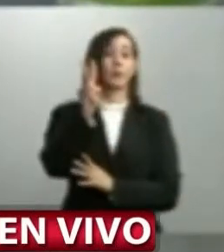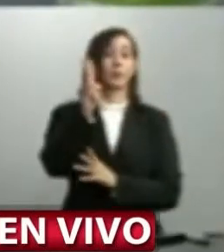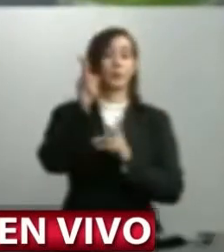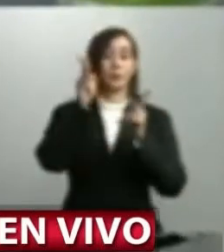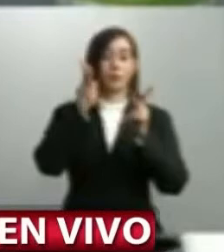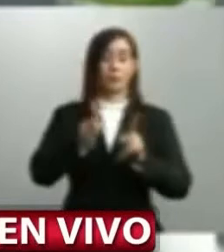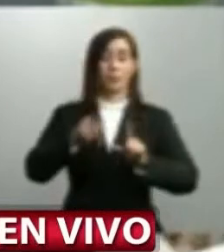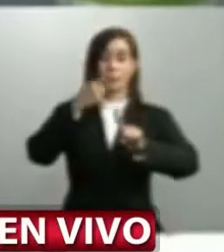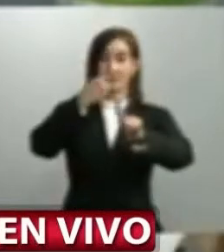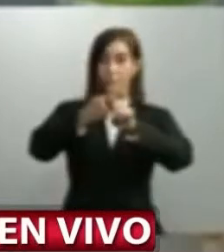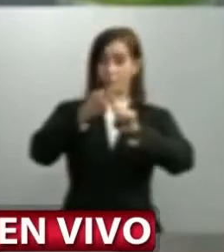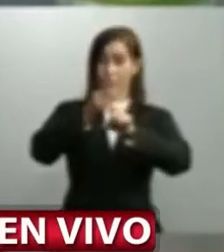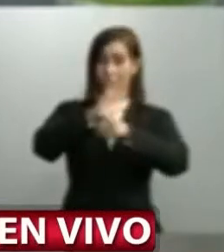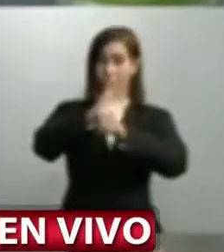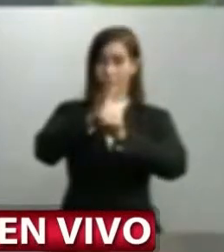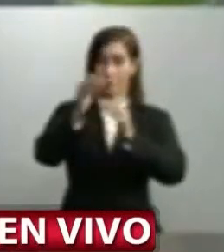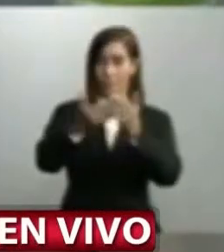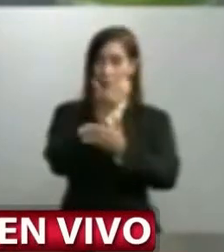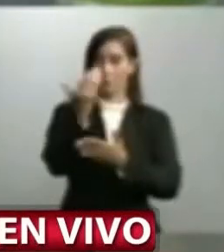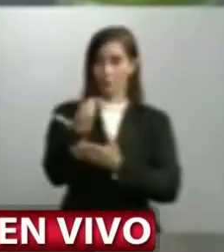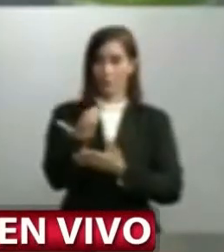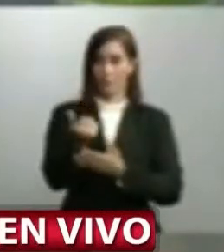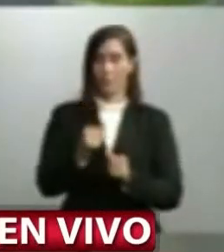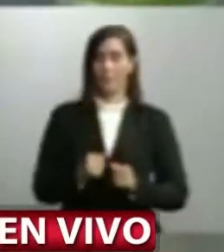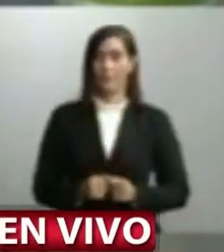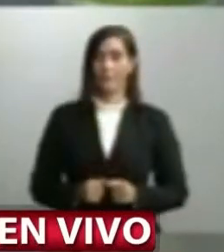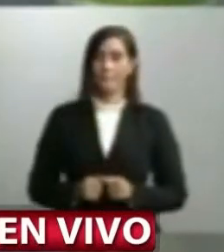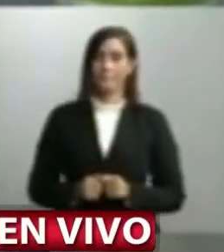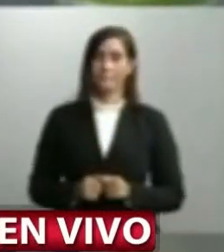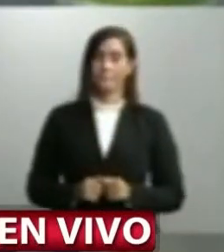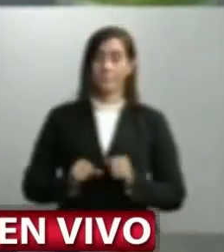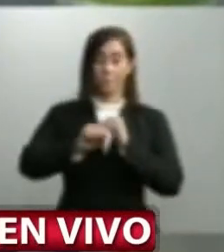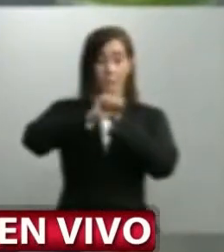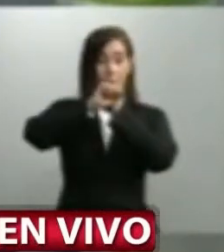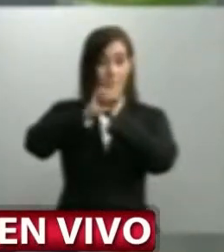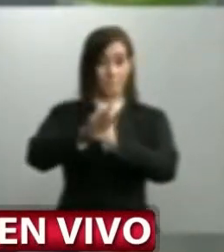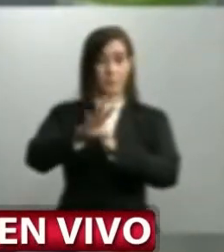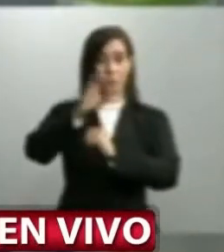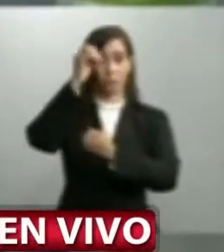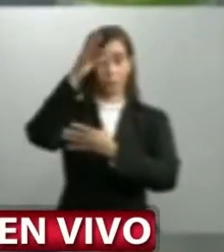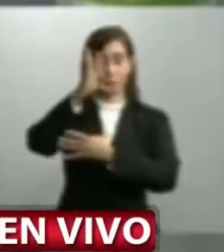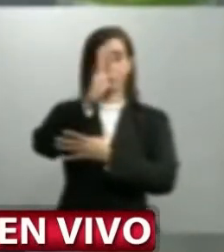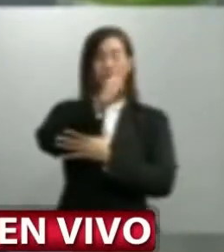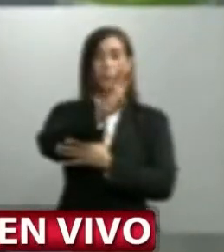casos positivos nuevos. El boletín 66,